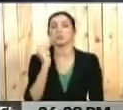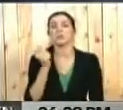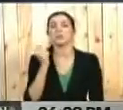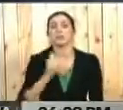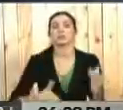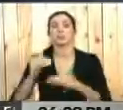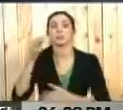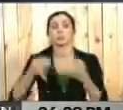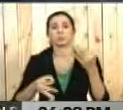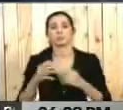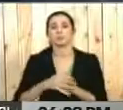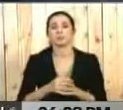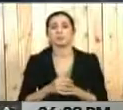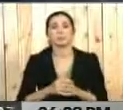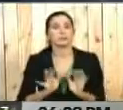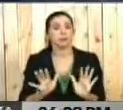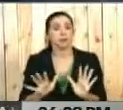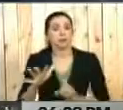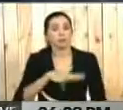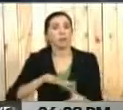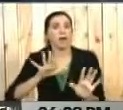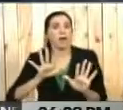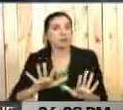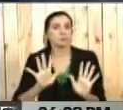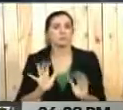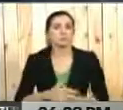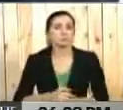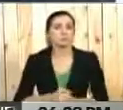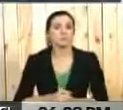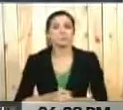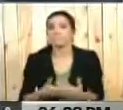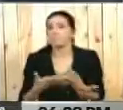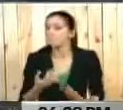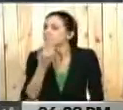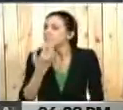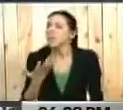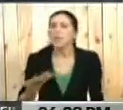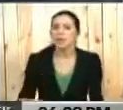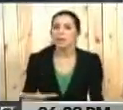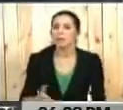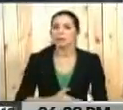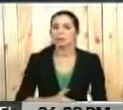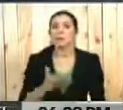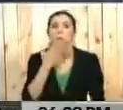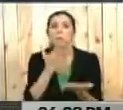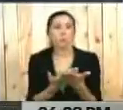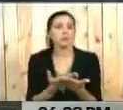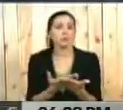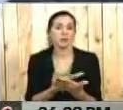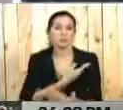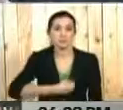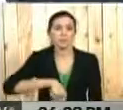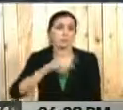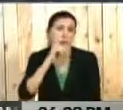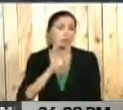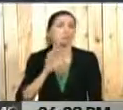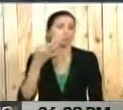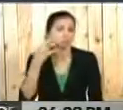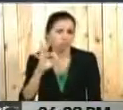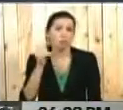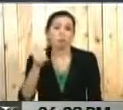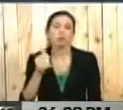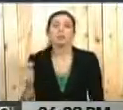Justicia. Frente a esa situación, lo correcto es lo que ya planteó el jefe del Estado. Vamos a discutir